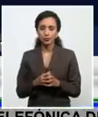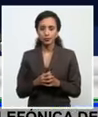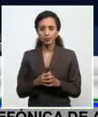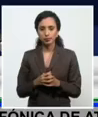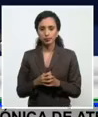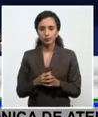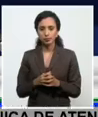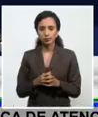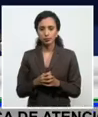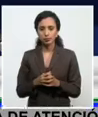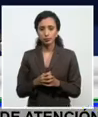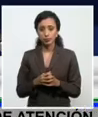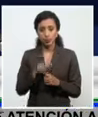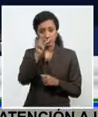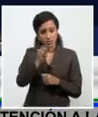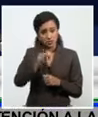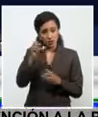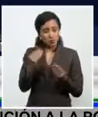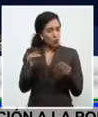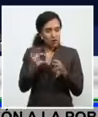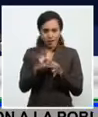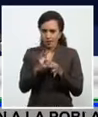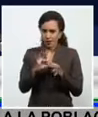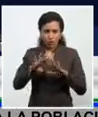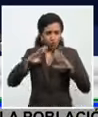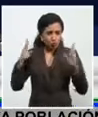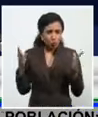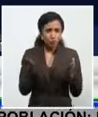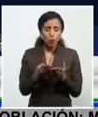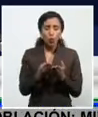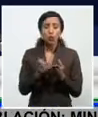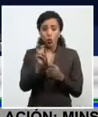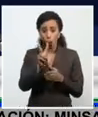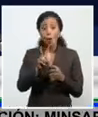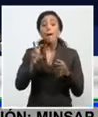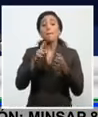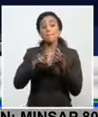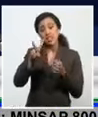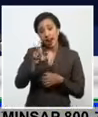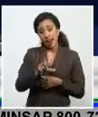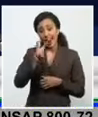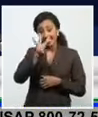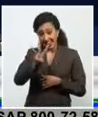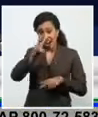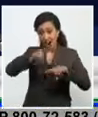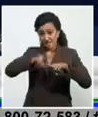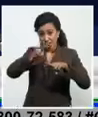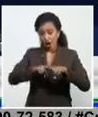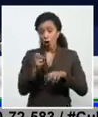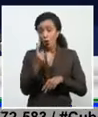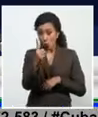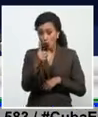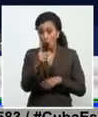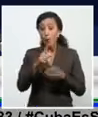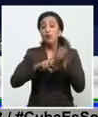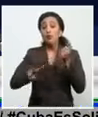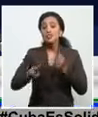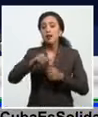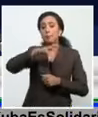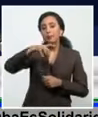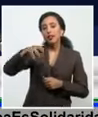Estos pacientes críticos, 2 son de la provincia de Villa Clara, 3 son de La Habana y 1 es de la provincia de Pinar del